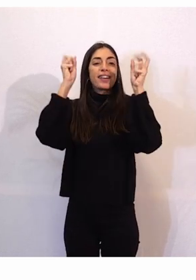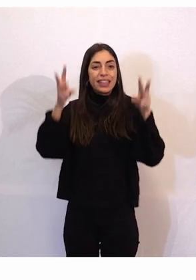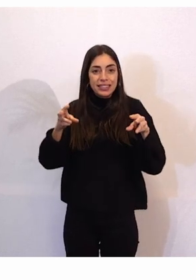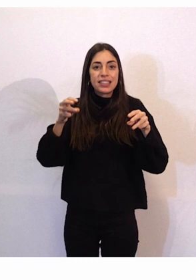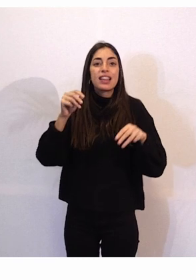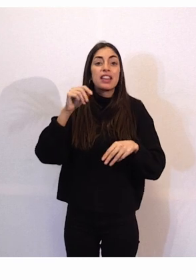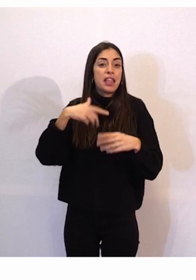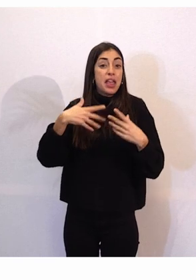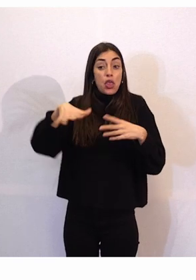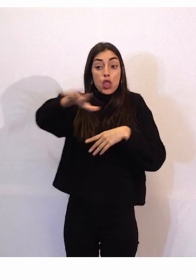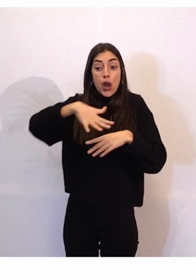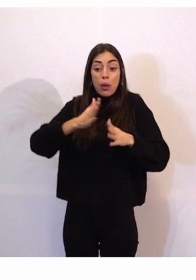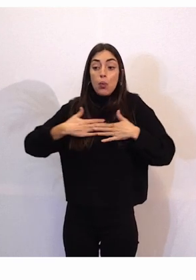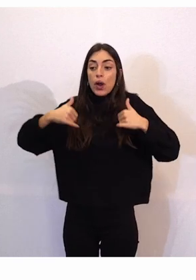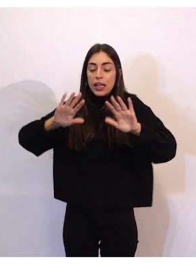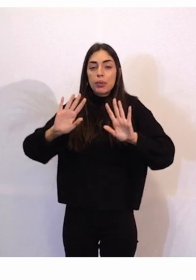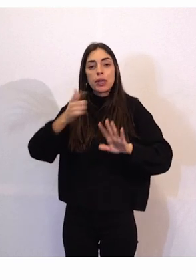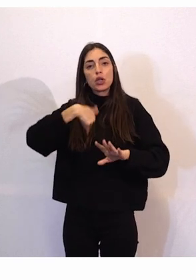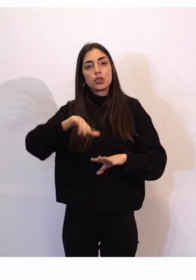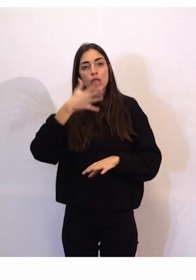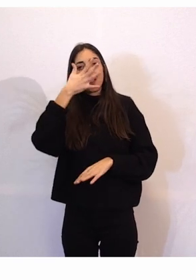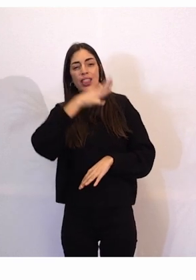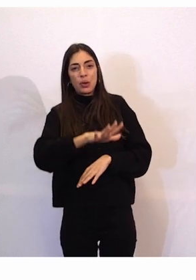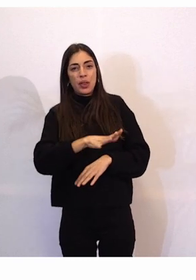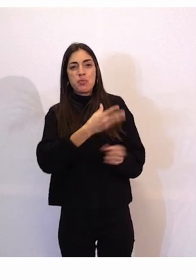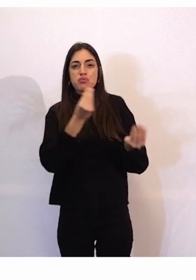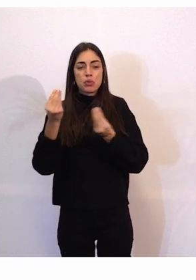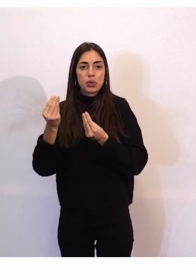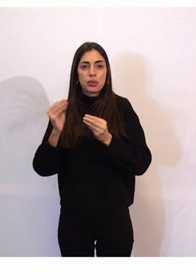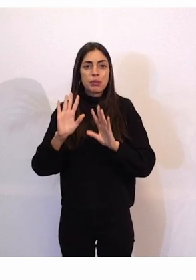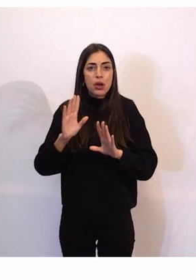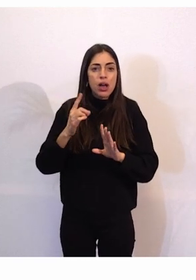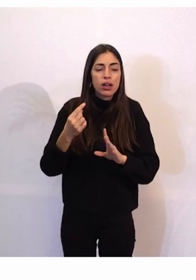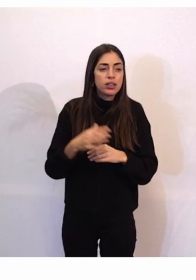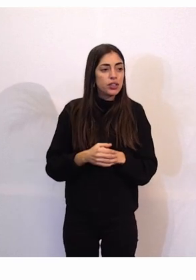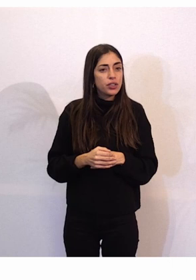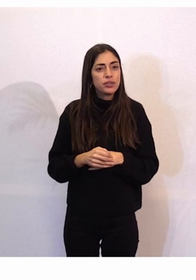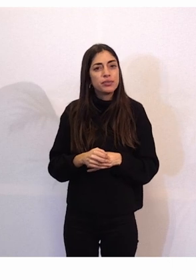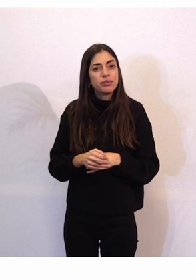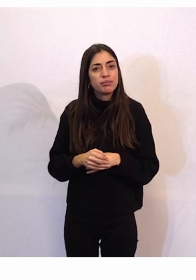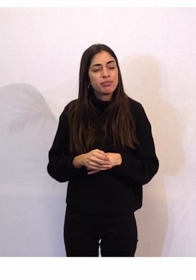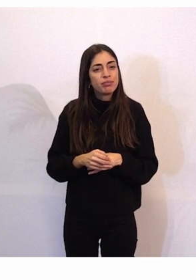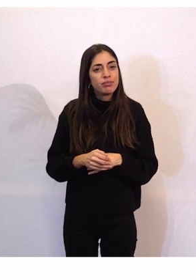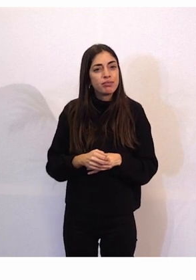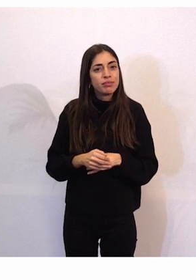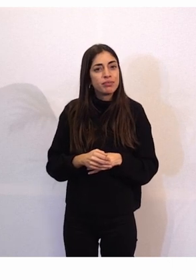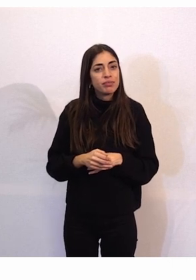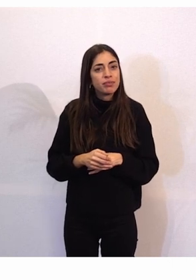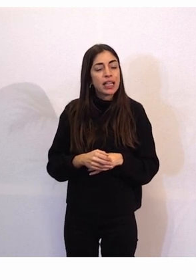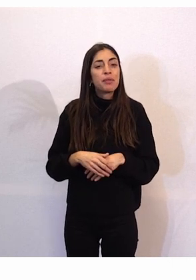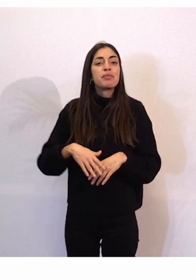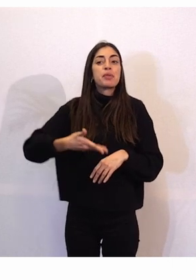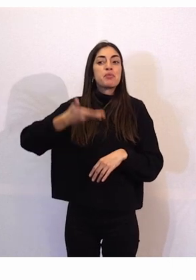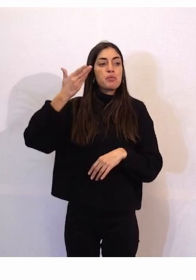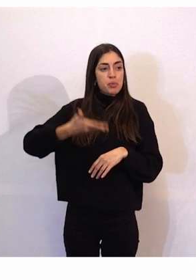sitio. Lo que pasa que es que aquí denunciamos por imbecilidades. Y a lo mejor no estamos denunciando lo que verdaderamente es importante, que se me puede